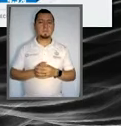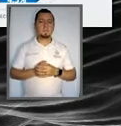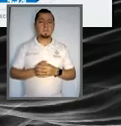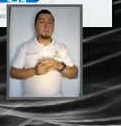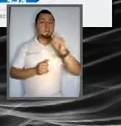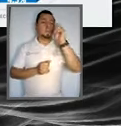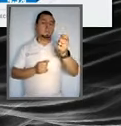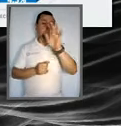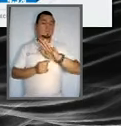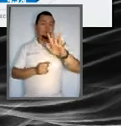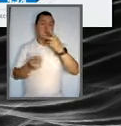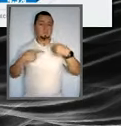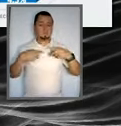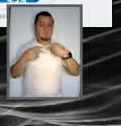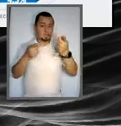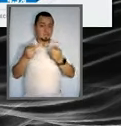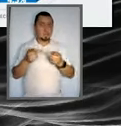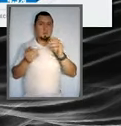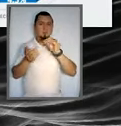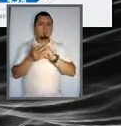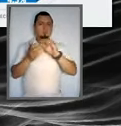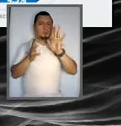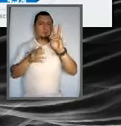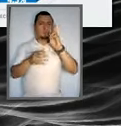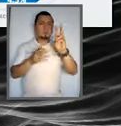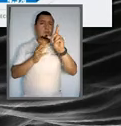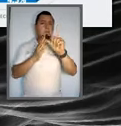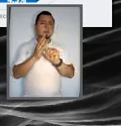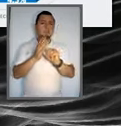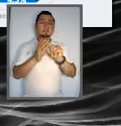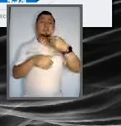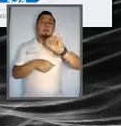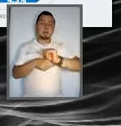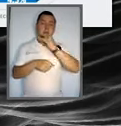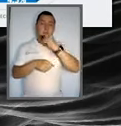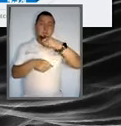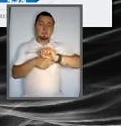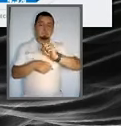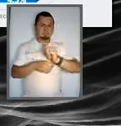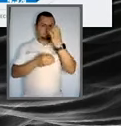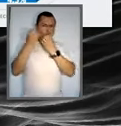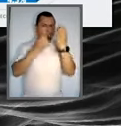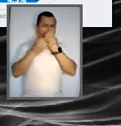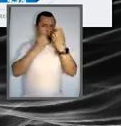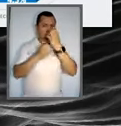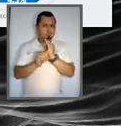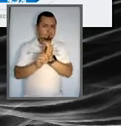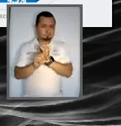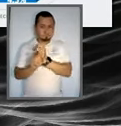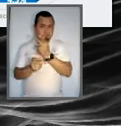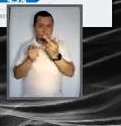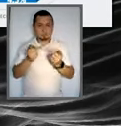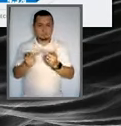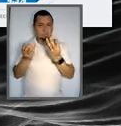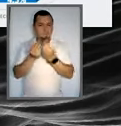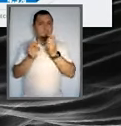Las estadísticas que hemos observado a través de un monitoreo semanal que hacemos con nuestros supervisores es que los recursos